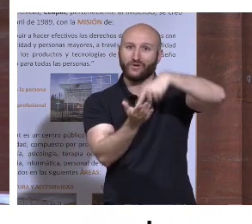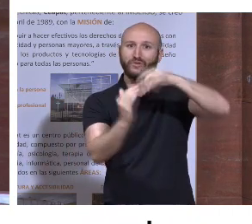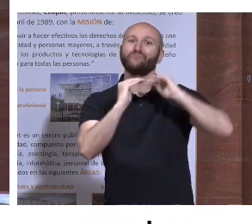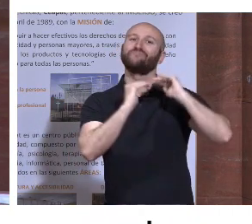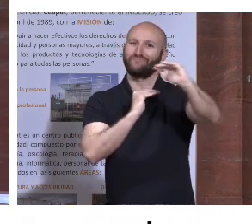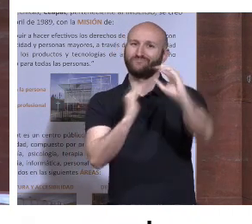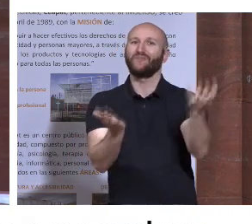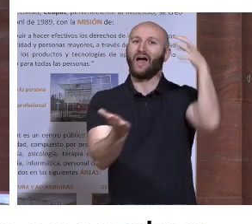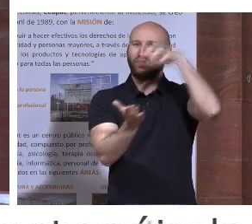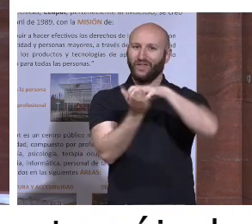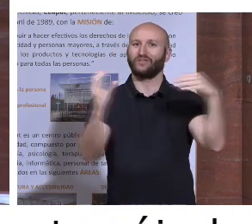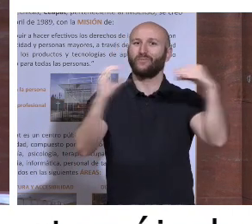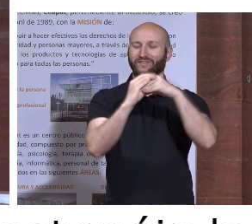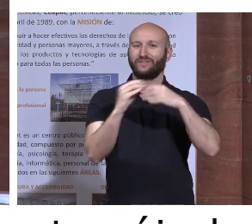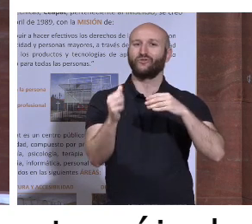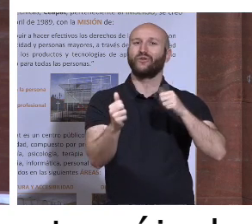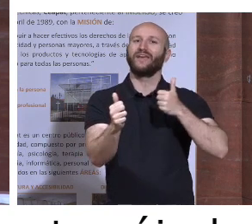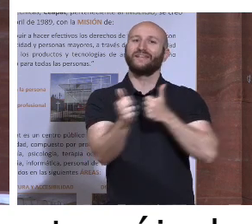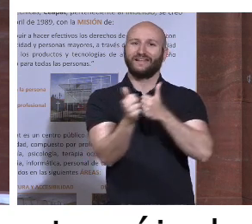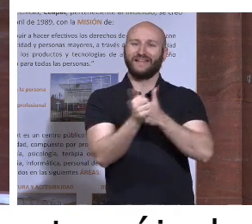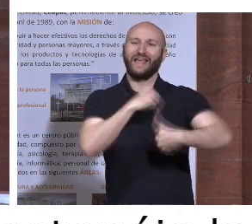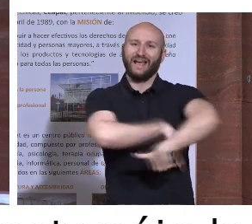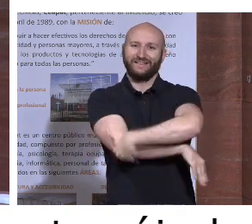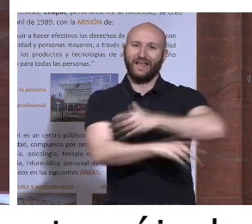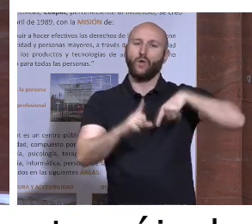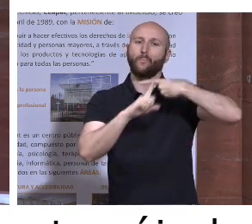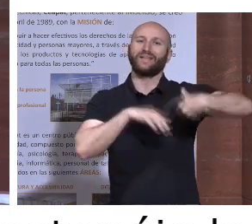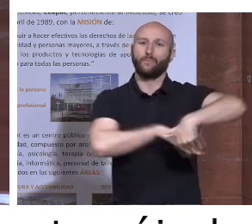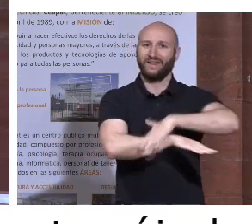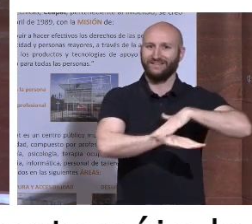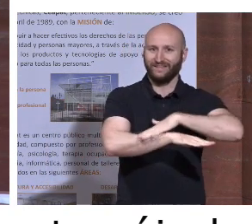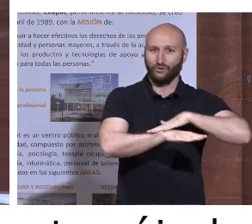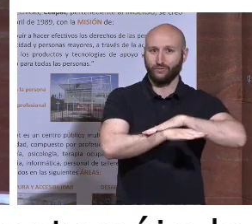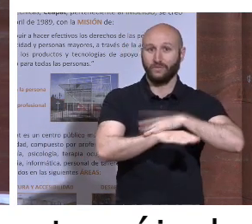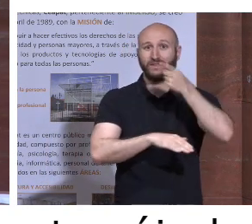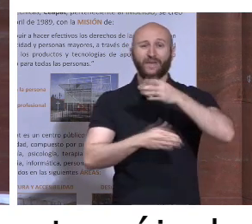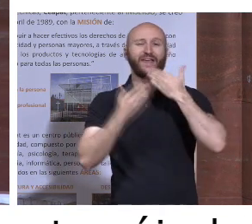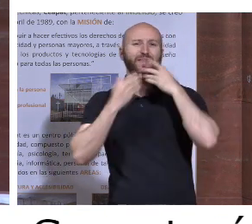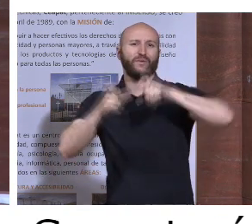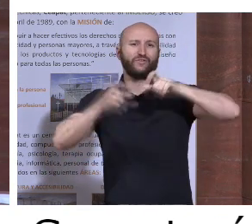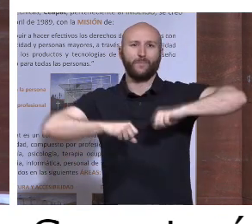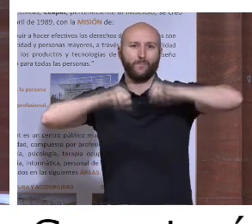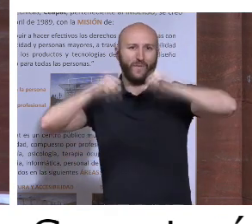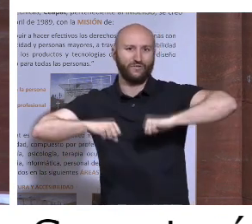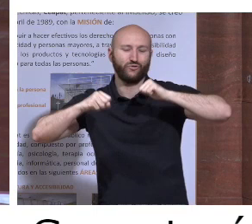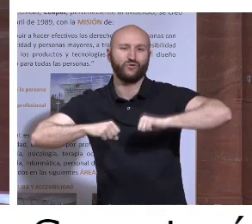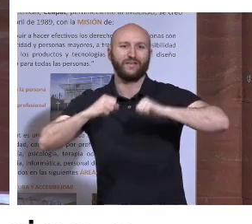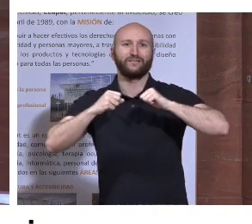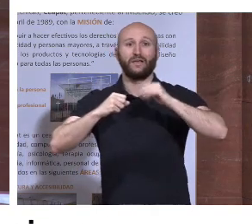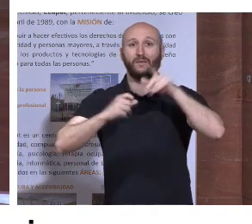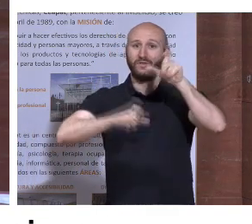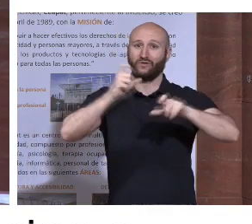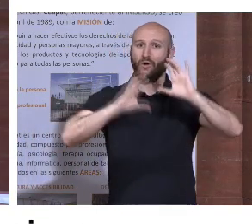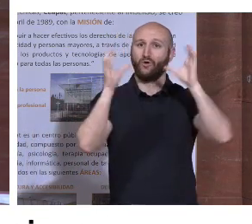CEAPAT Imserso de la Secretaría de Estado y del Ministerio. Y gracias a todas las personas mayores, a todas las personas con